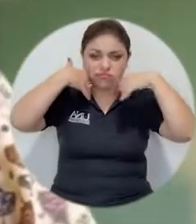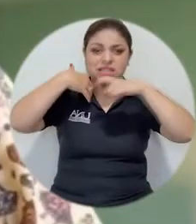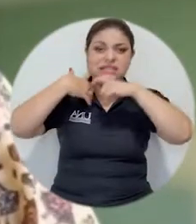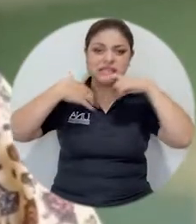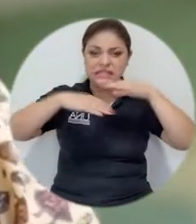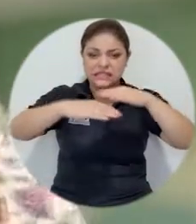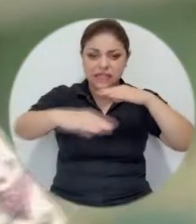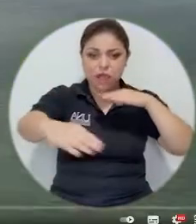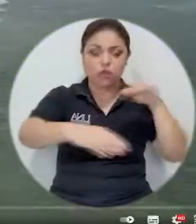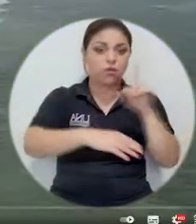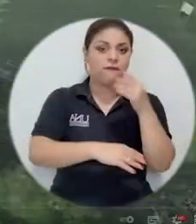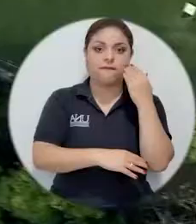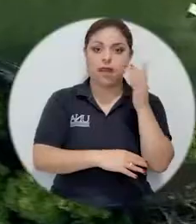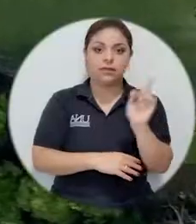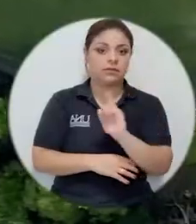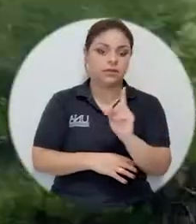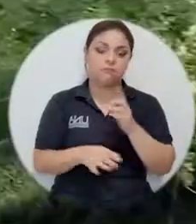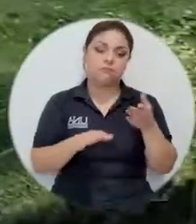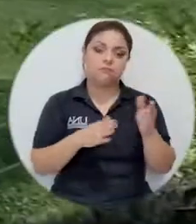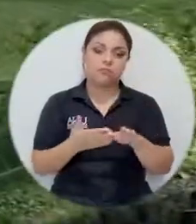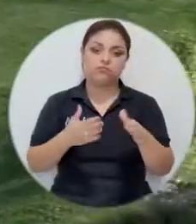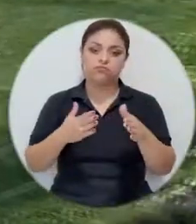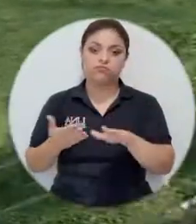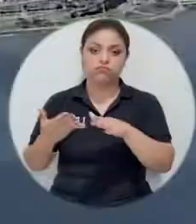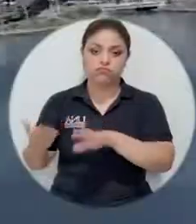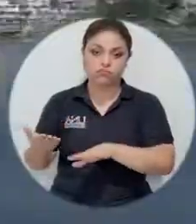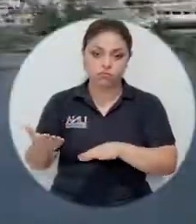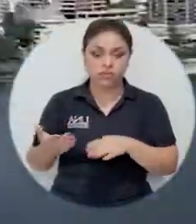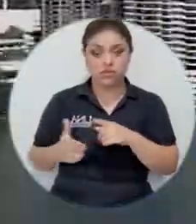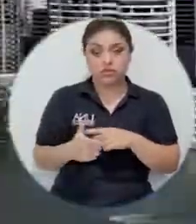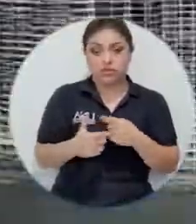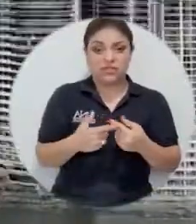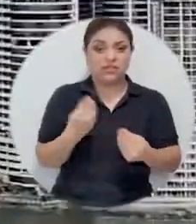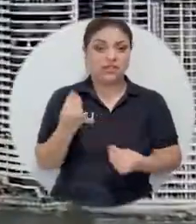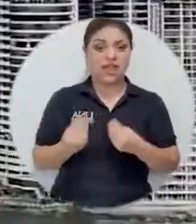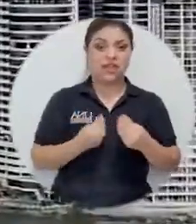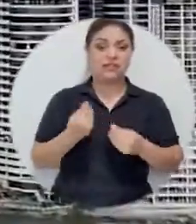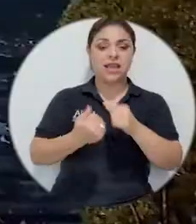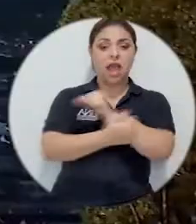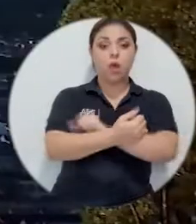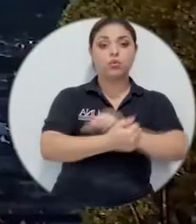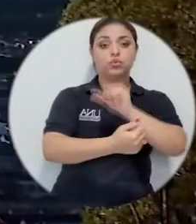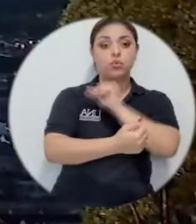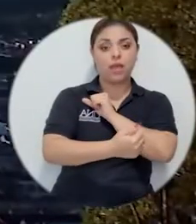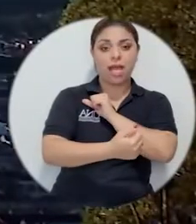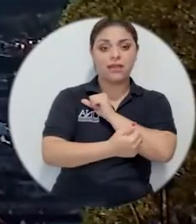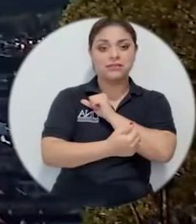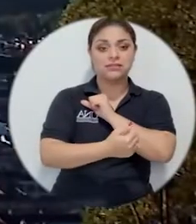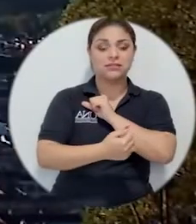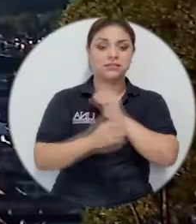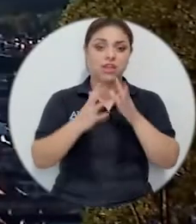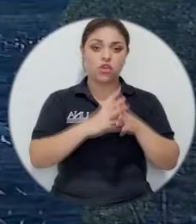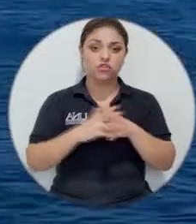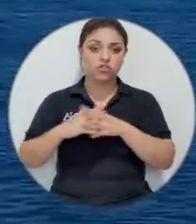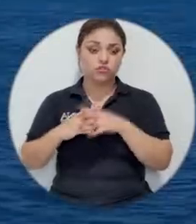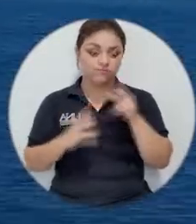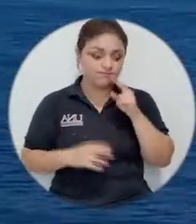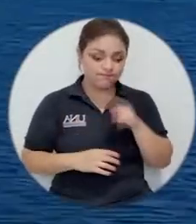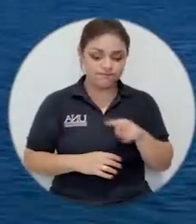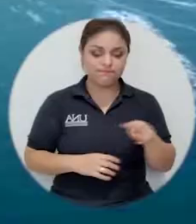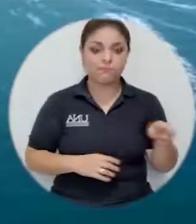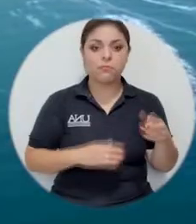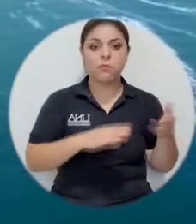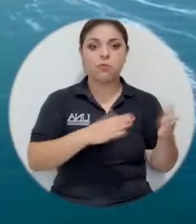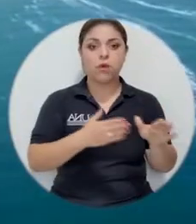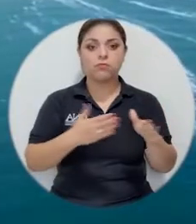fácil, y muchas veces lo que hacen las autoridades estadounidenses es recoger a esas personas muertas